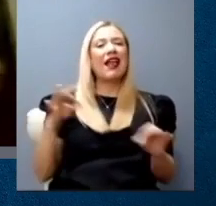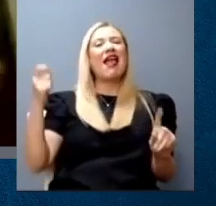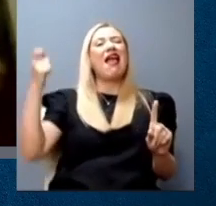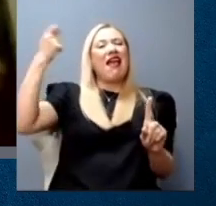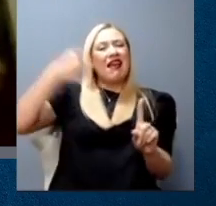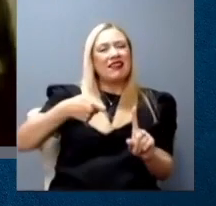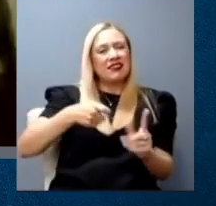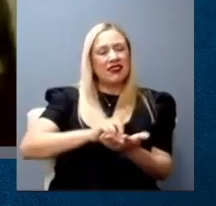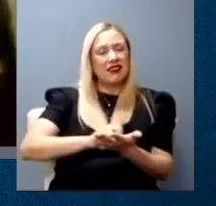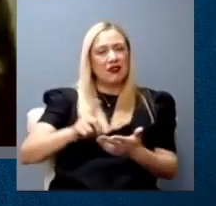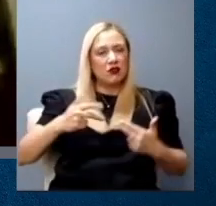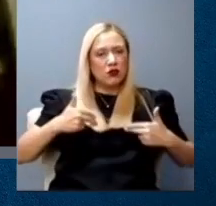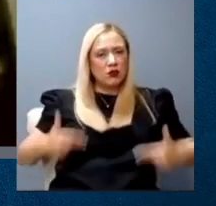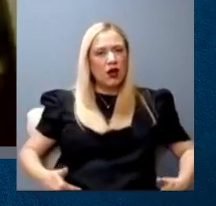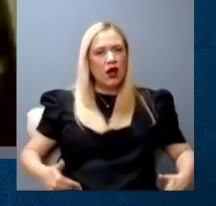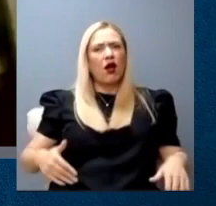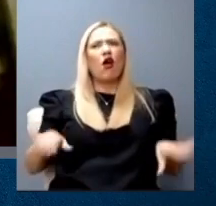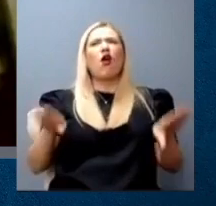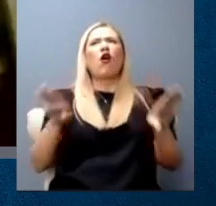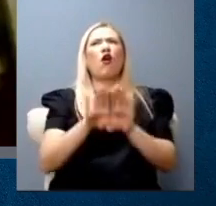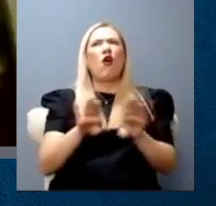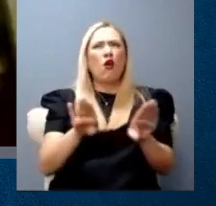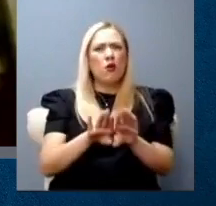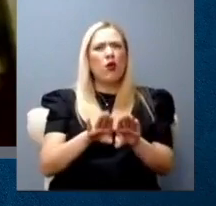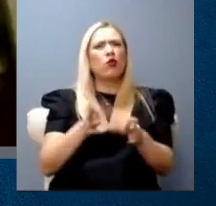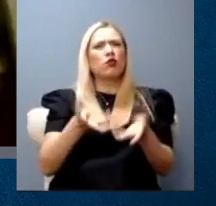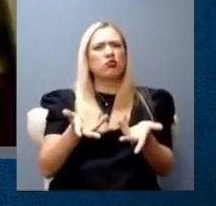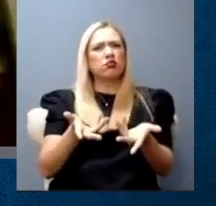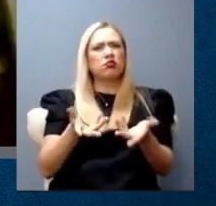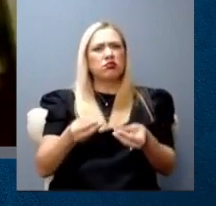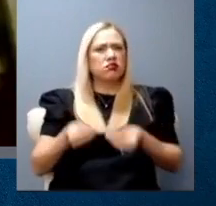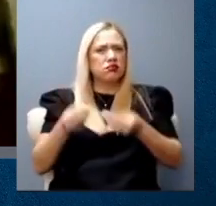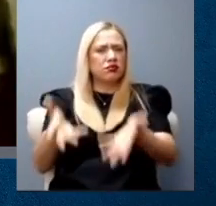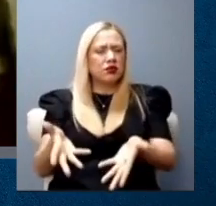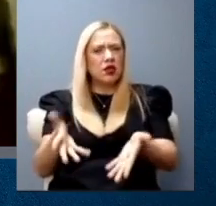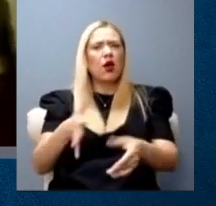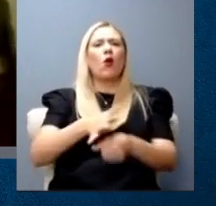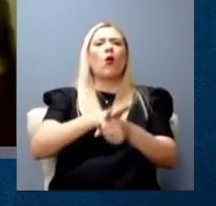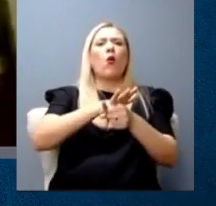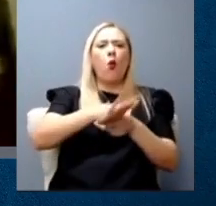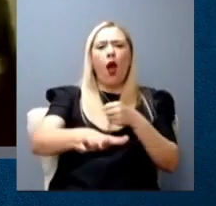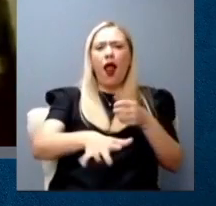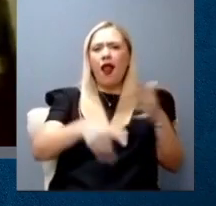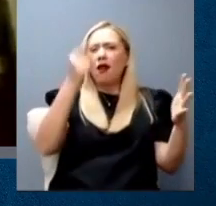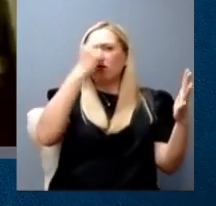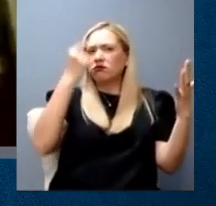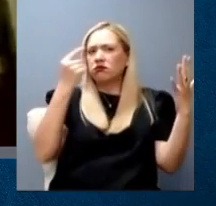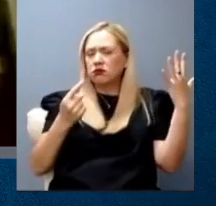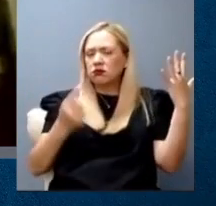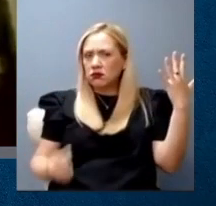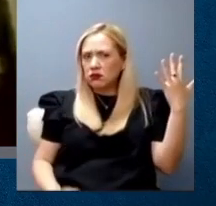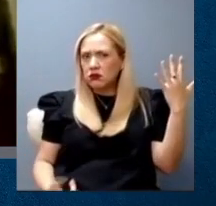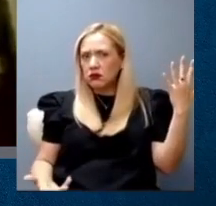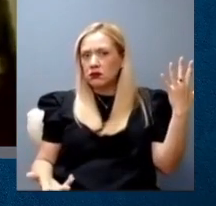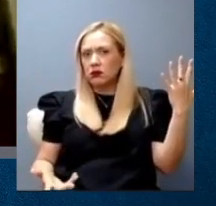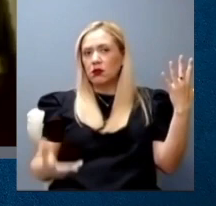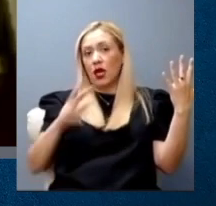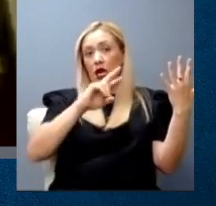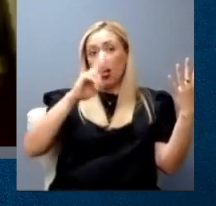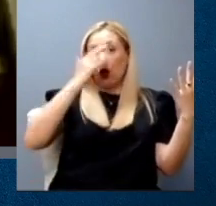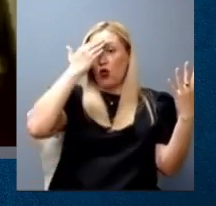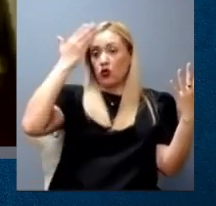definen, cuáles son los derechos humanos universalmente reconocidos, es el aspecto, digamos, declarativo o de